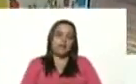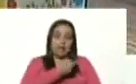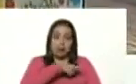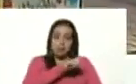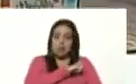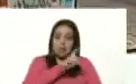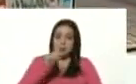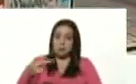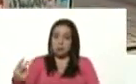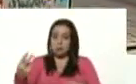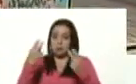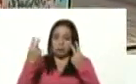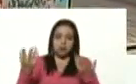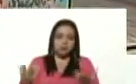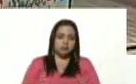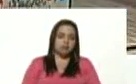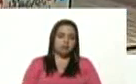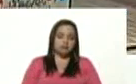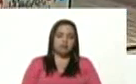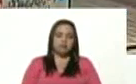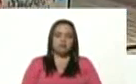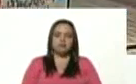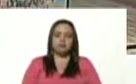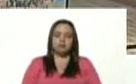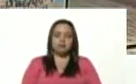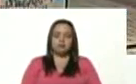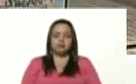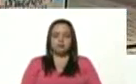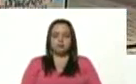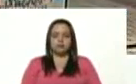España. Desde España nos ven de todos lados.